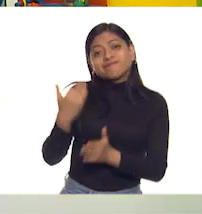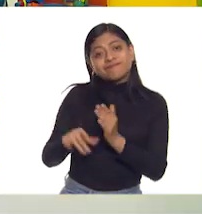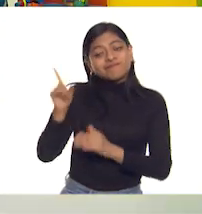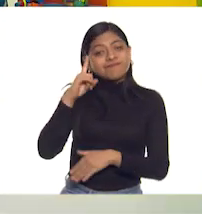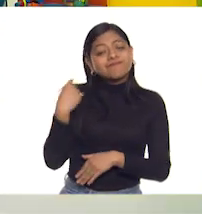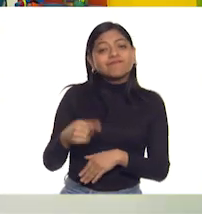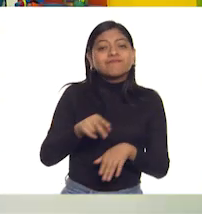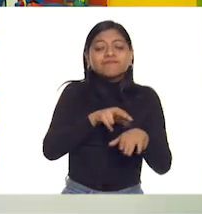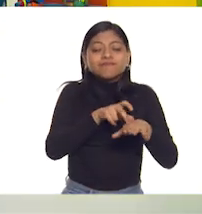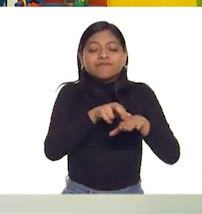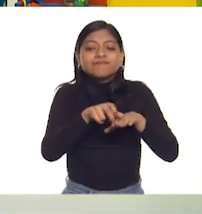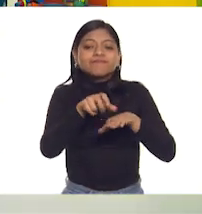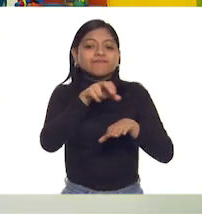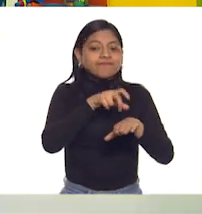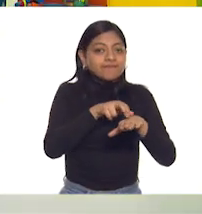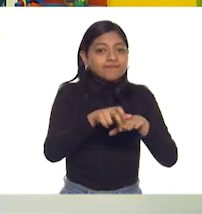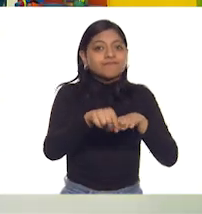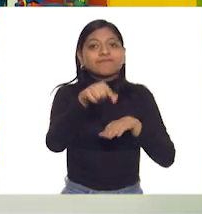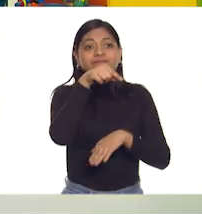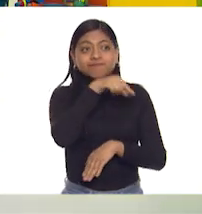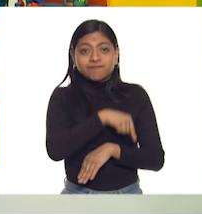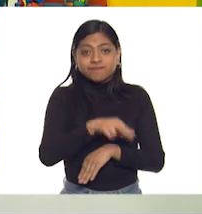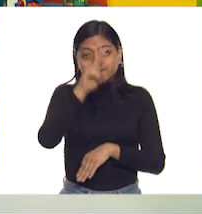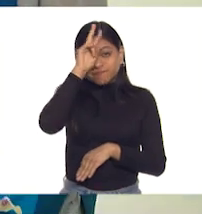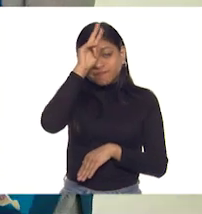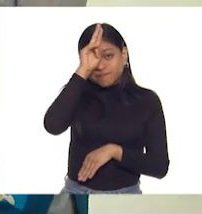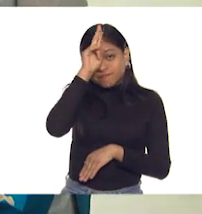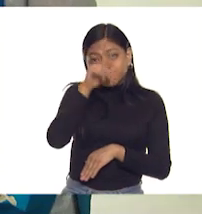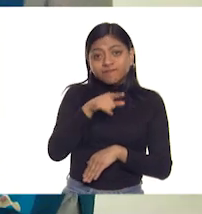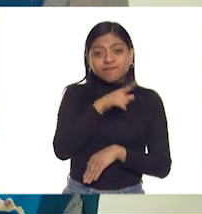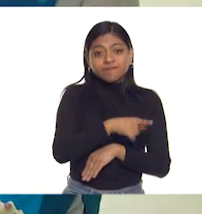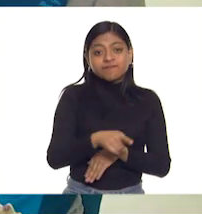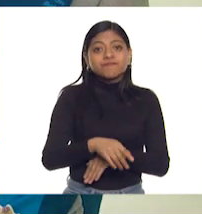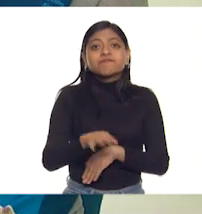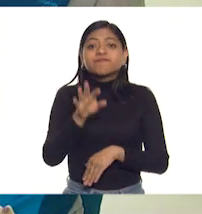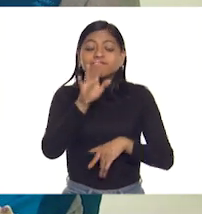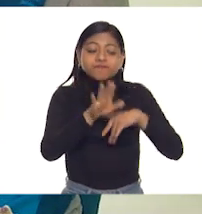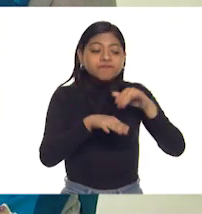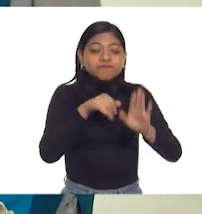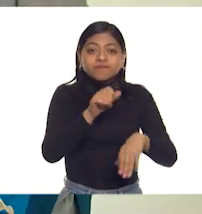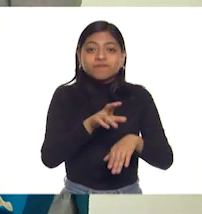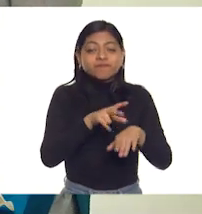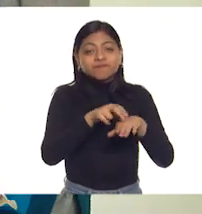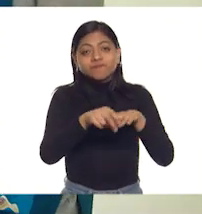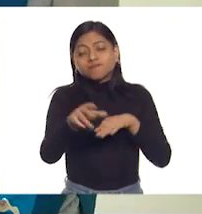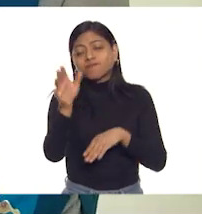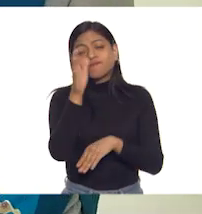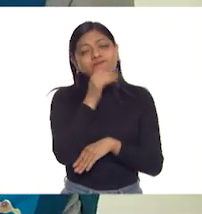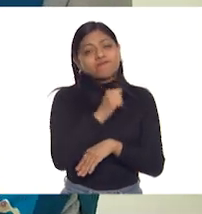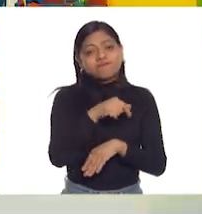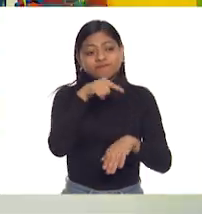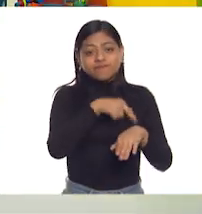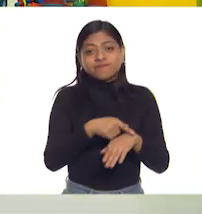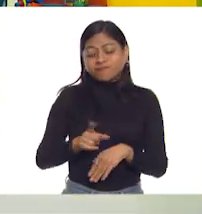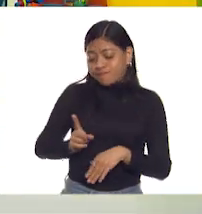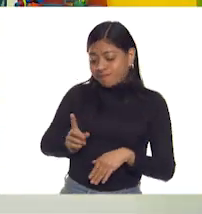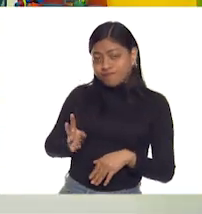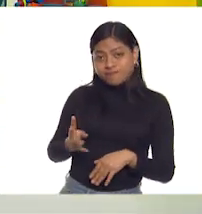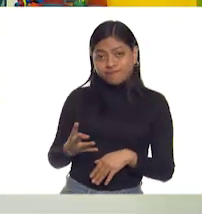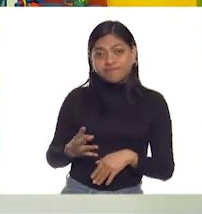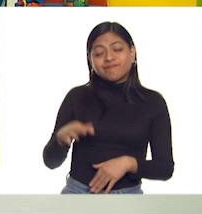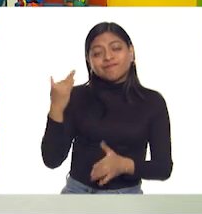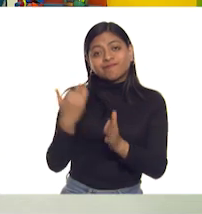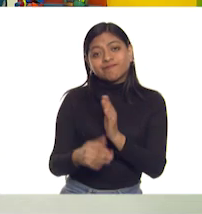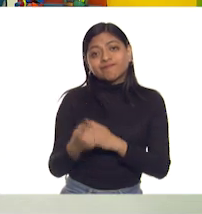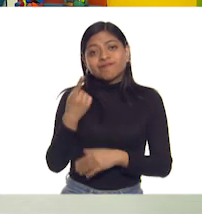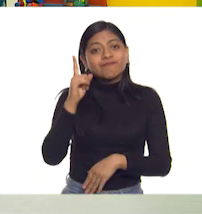para andar. La cucaracha, ya no puede caminar, porque no tiene, porque le falta una pata